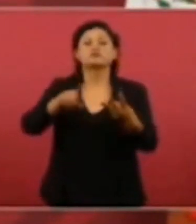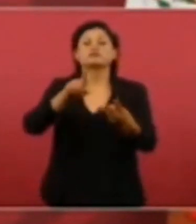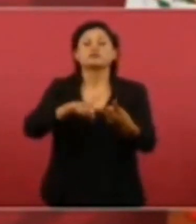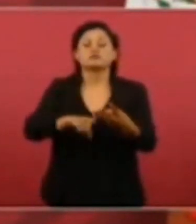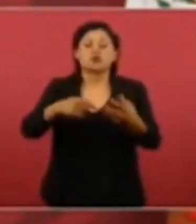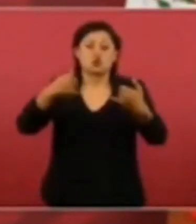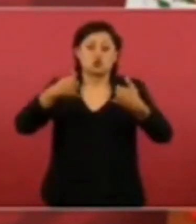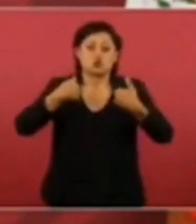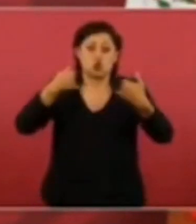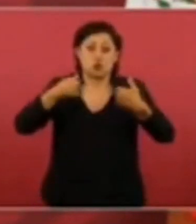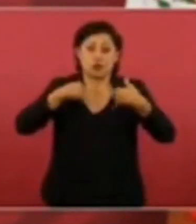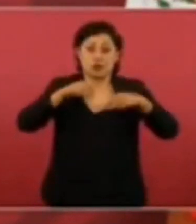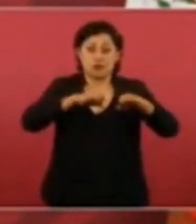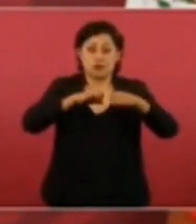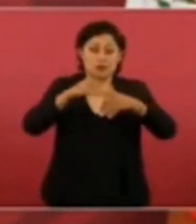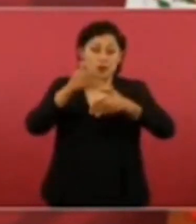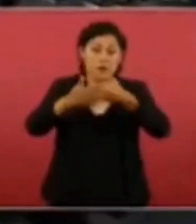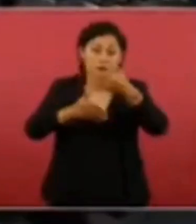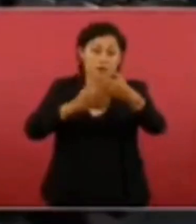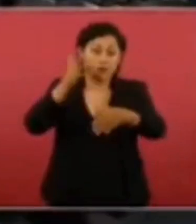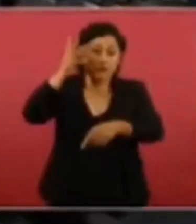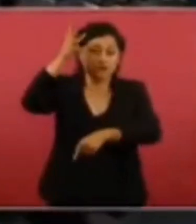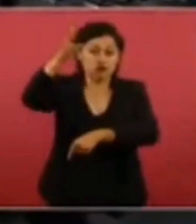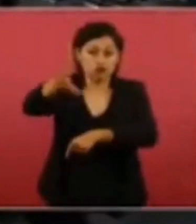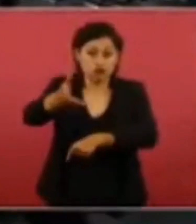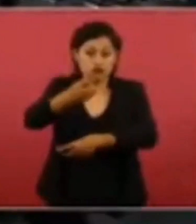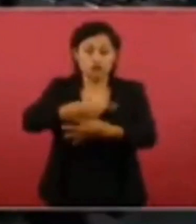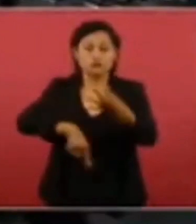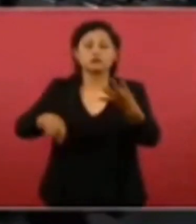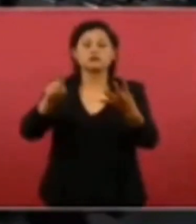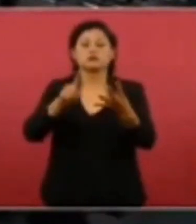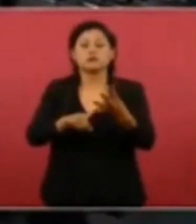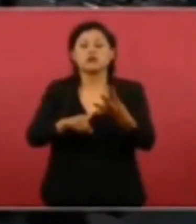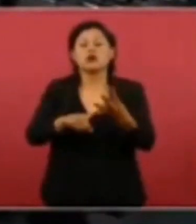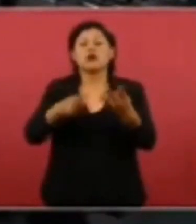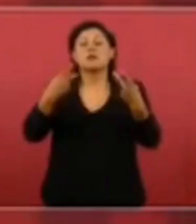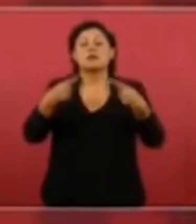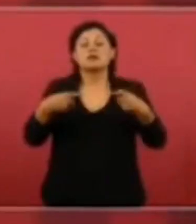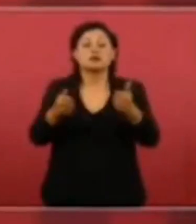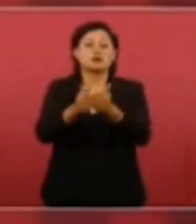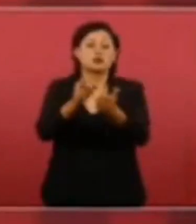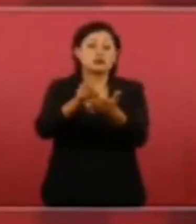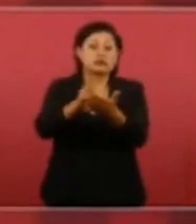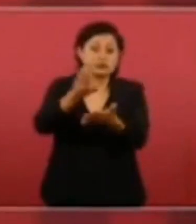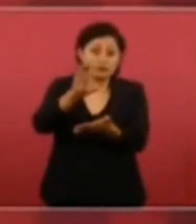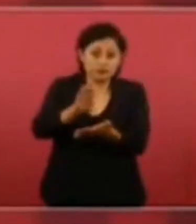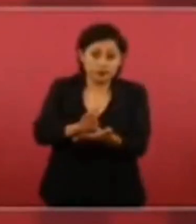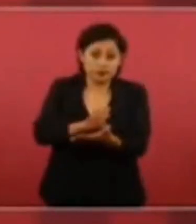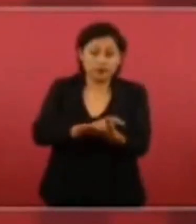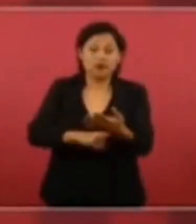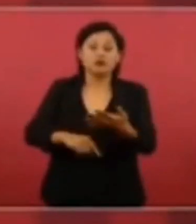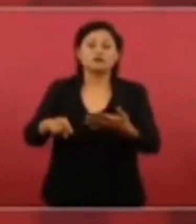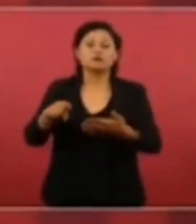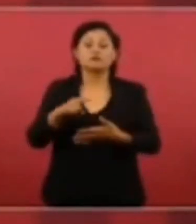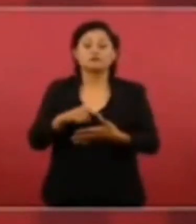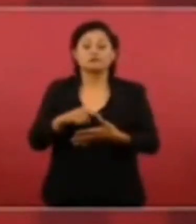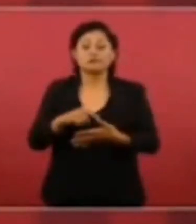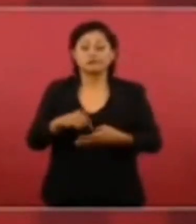los jóvenes construyendo el futuro, personas con discapacidad,